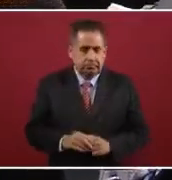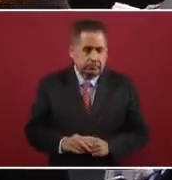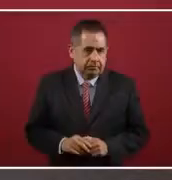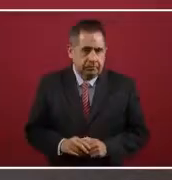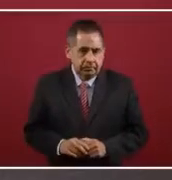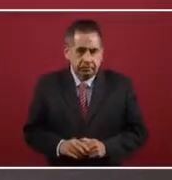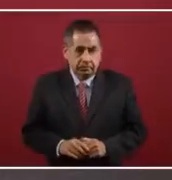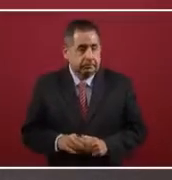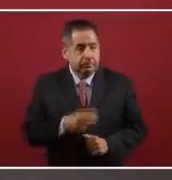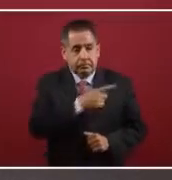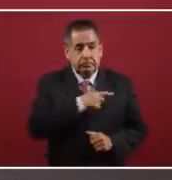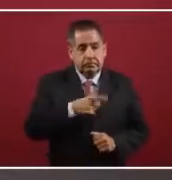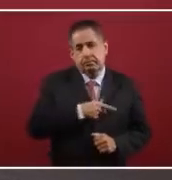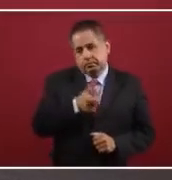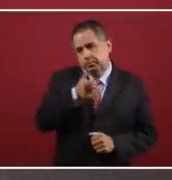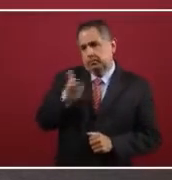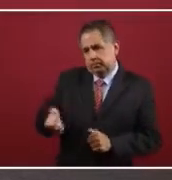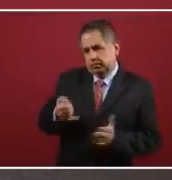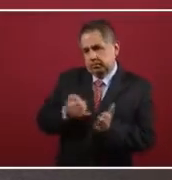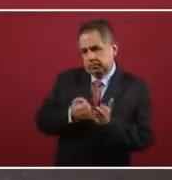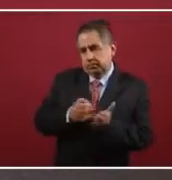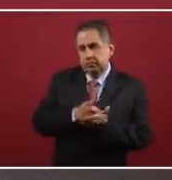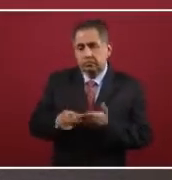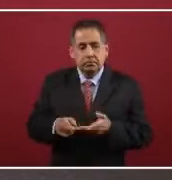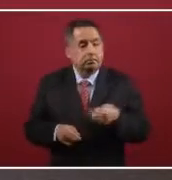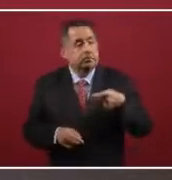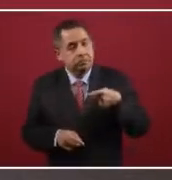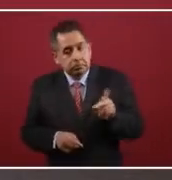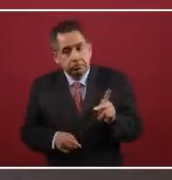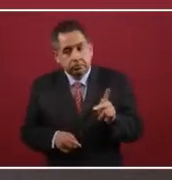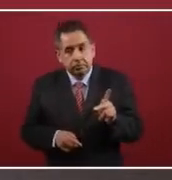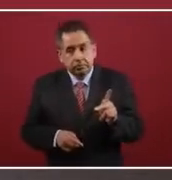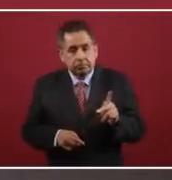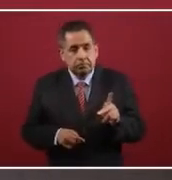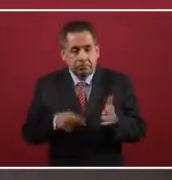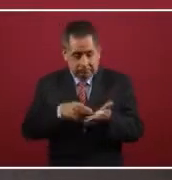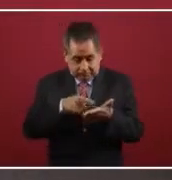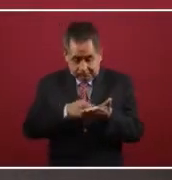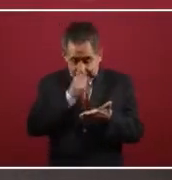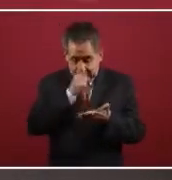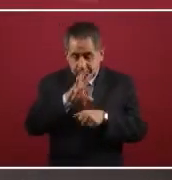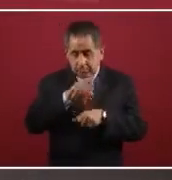Tenían que pagar un derecho, pero como existía el mecanismo de la condonación,